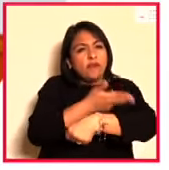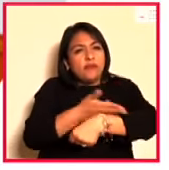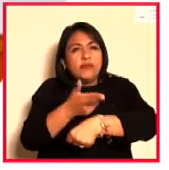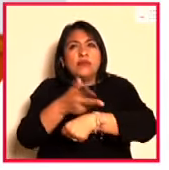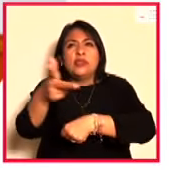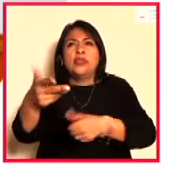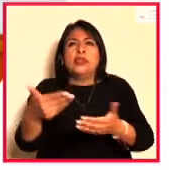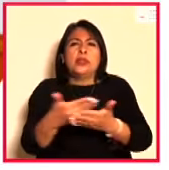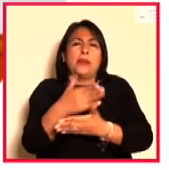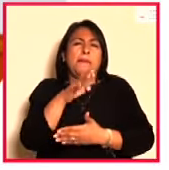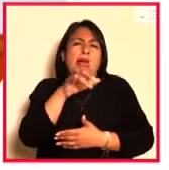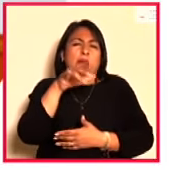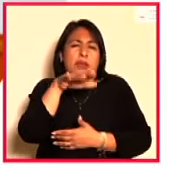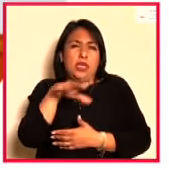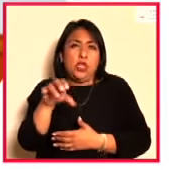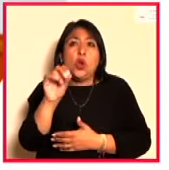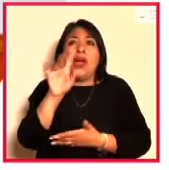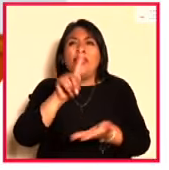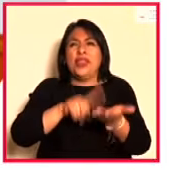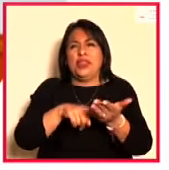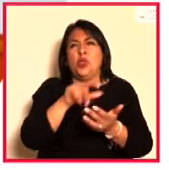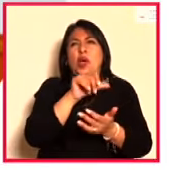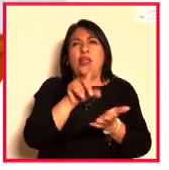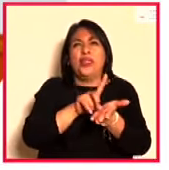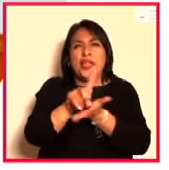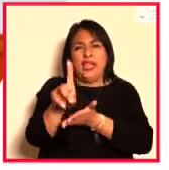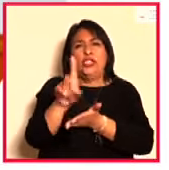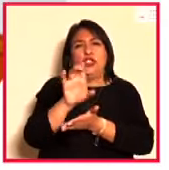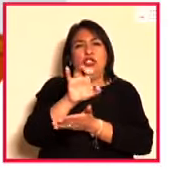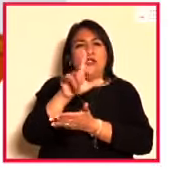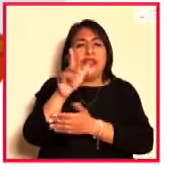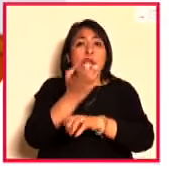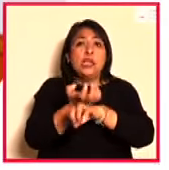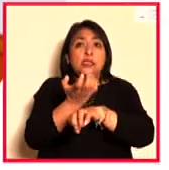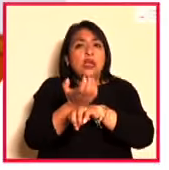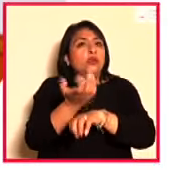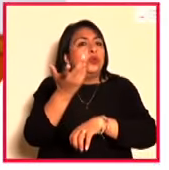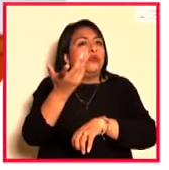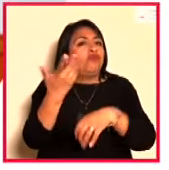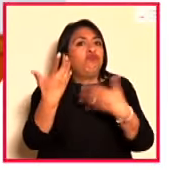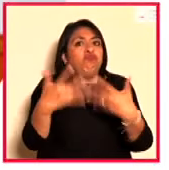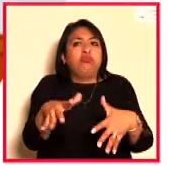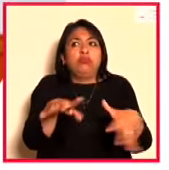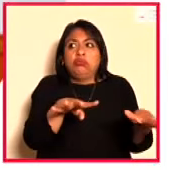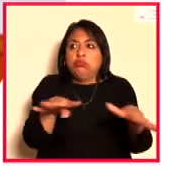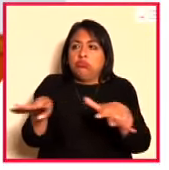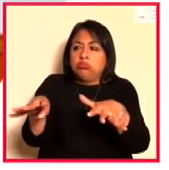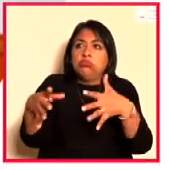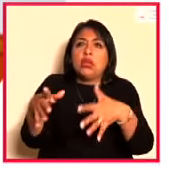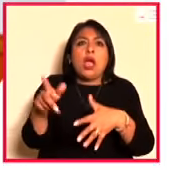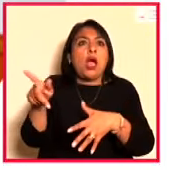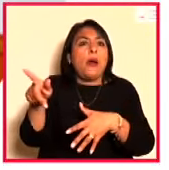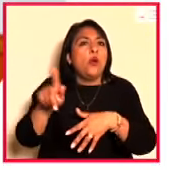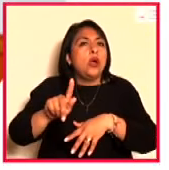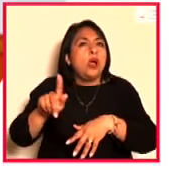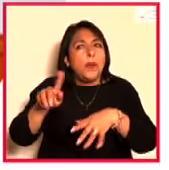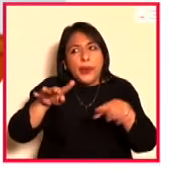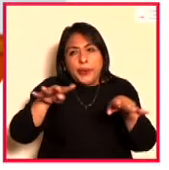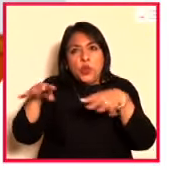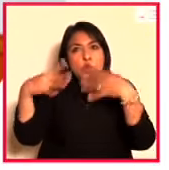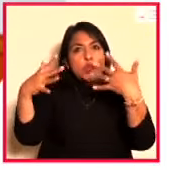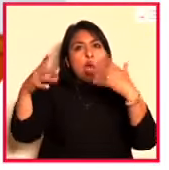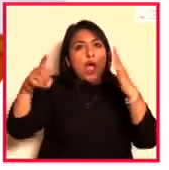bahameño. Durante el movimiento por los derechos civiles en Estados Unidos, adquirió gran popularidad y se convirtió en uno de los ídolos de la industria